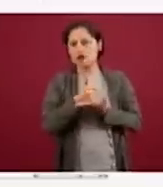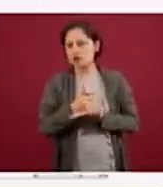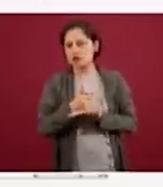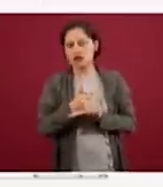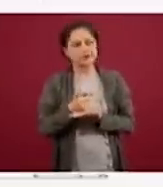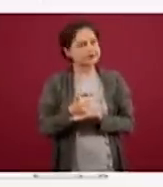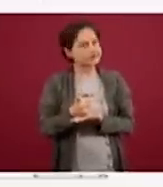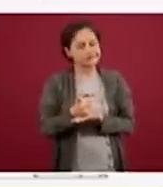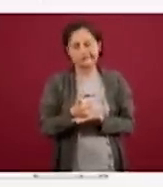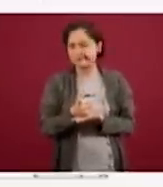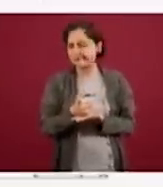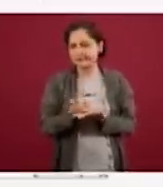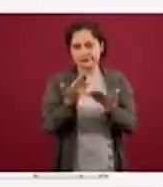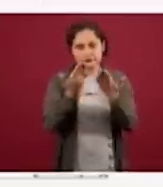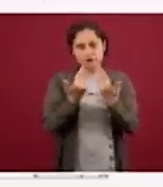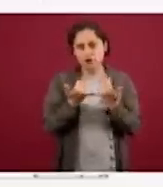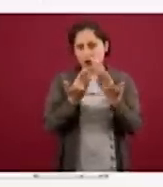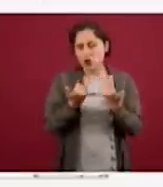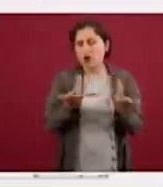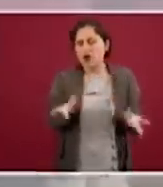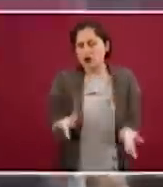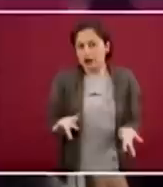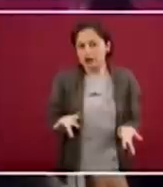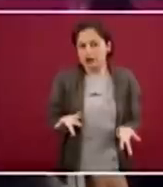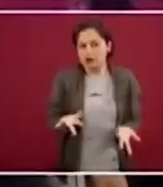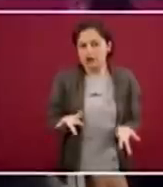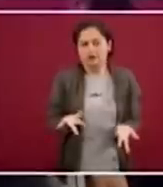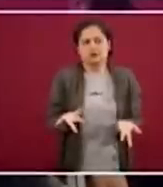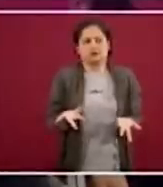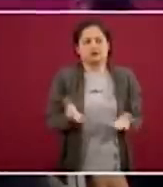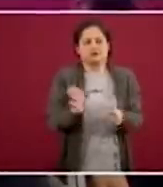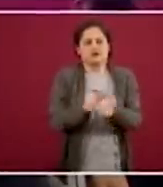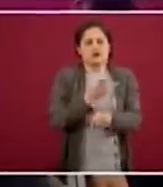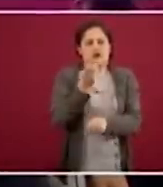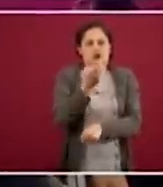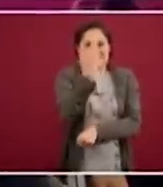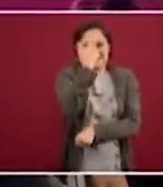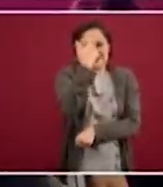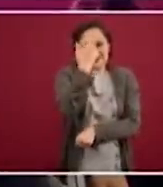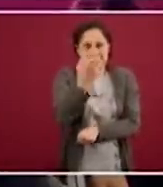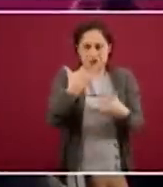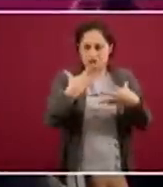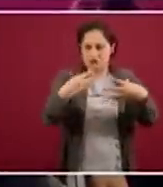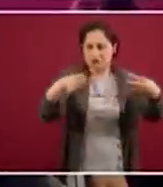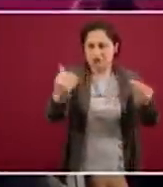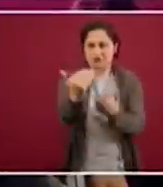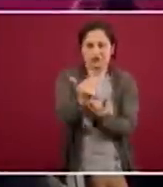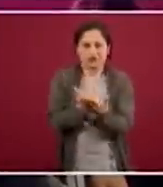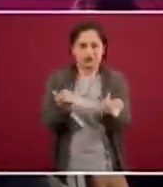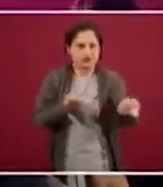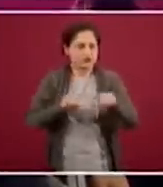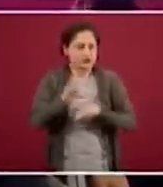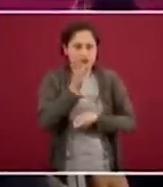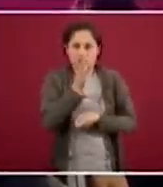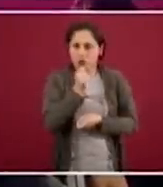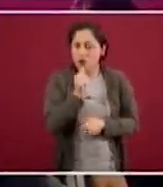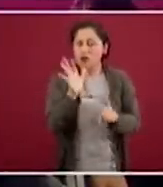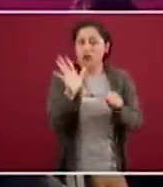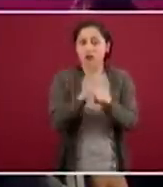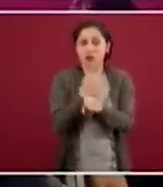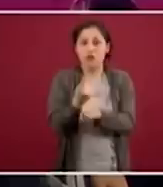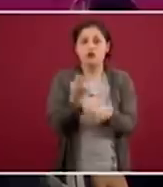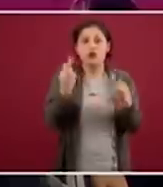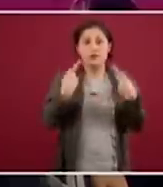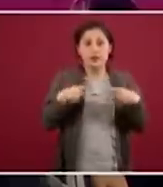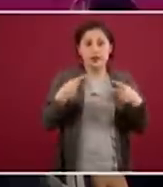como se espera, a la reducción de los contagios, porque las personas no se pueden quedar en casa porque están en riesgo